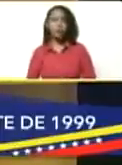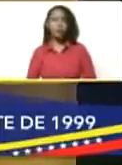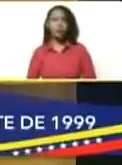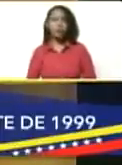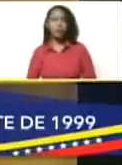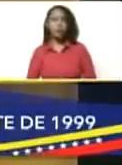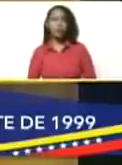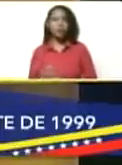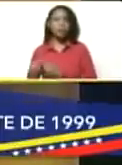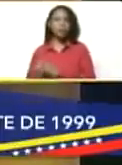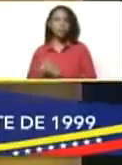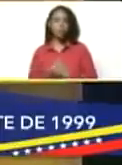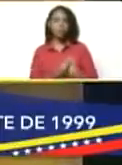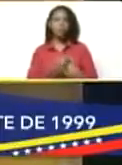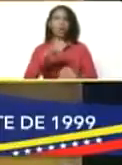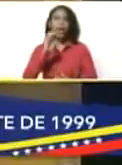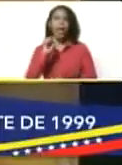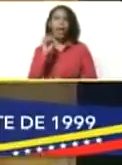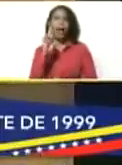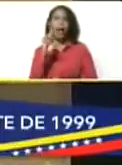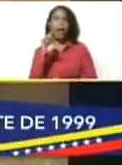el compañero Earle Herrera